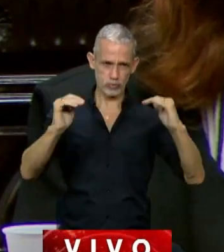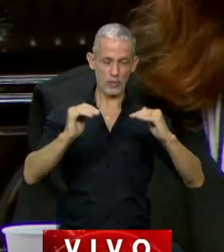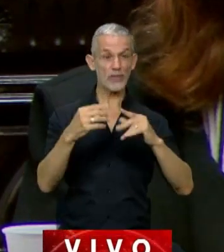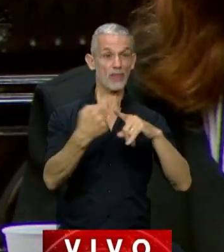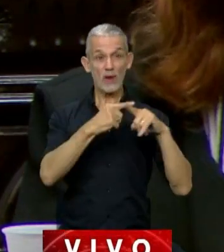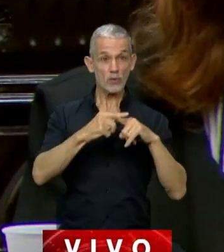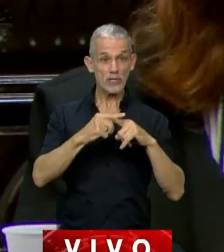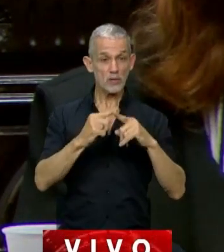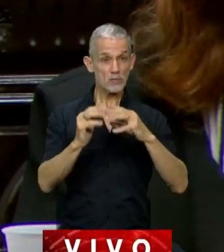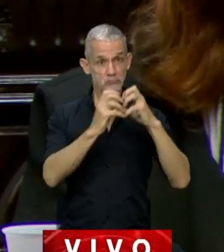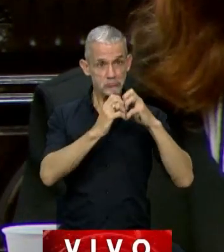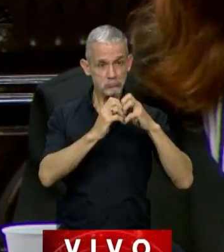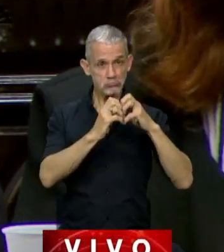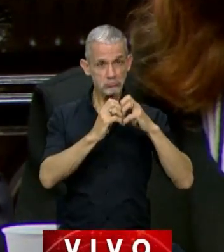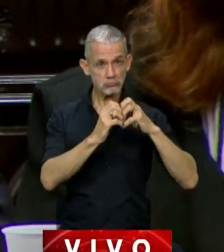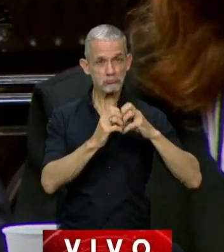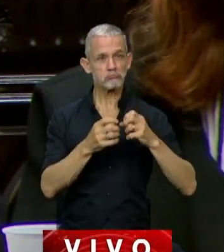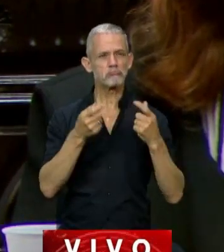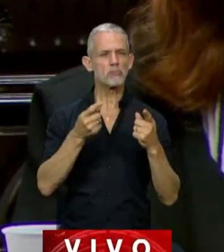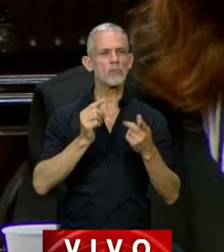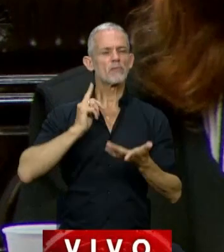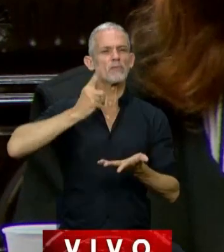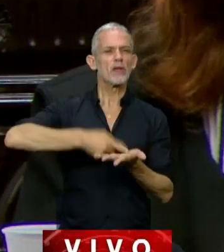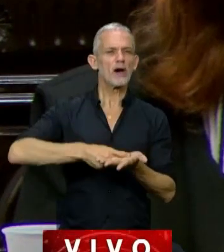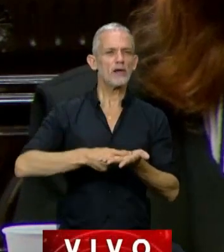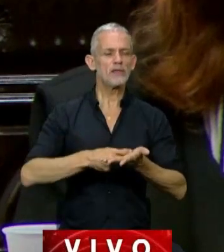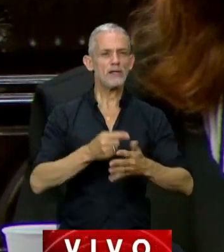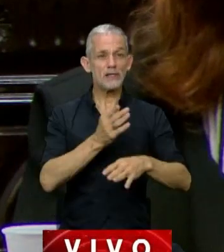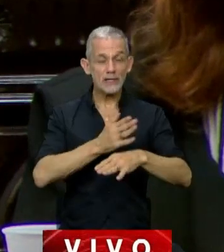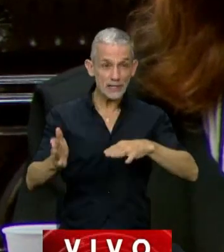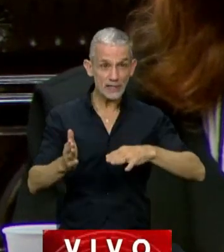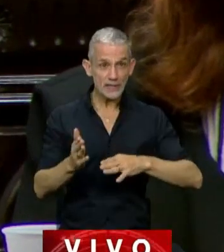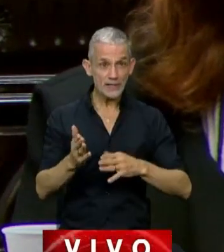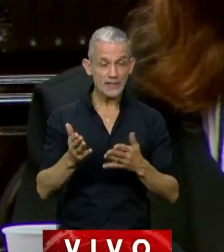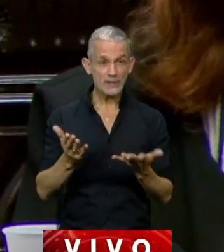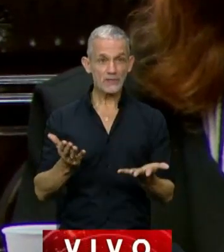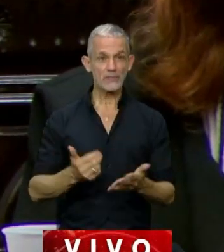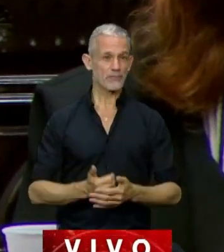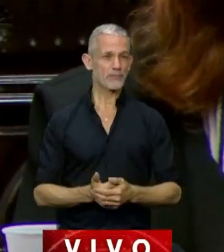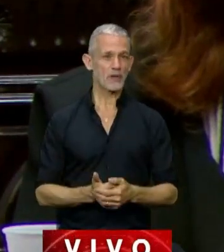Discutir y darle dictamen para que hoy estemos tratando